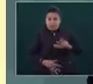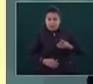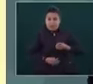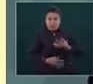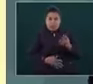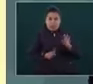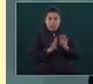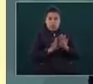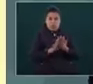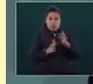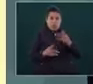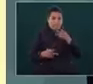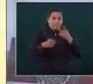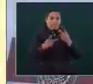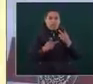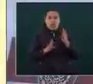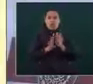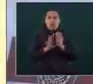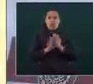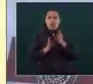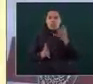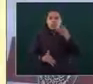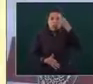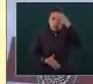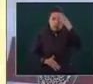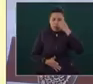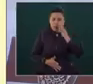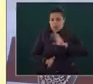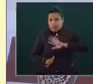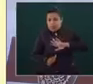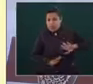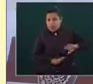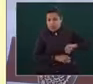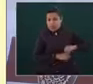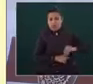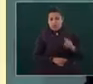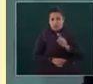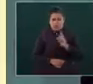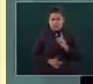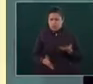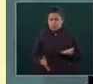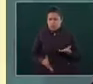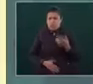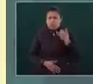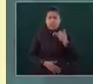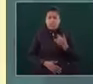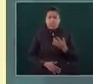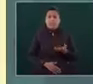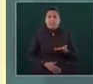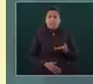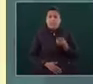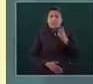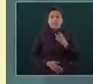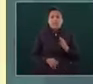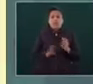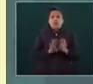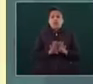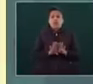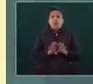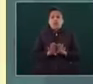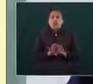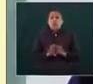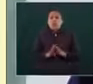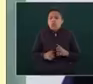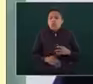todo eso, pero sobre todo la cuestión económica. Y de repente les dice, ¿y cómo les ha ido en